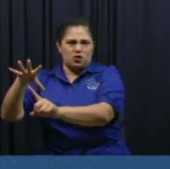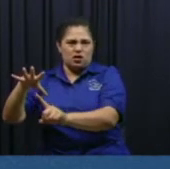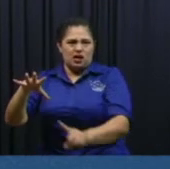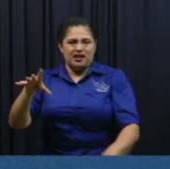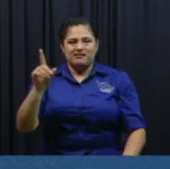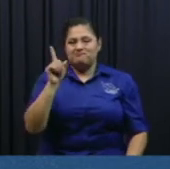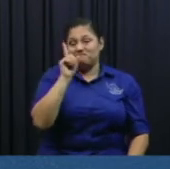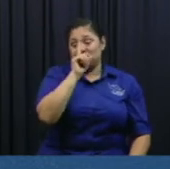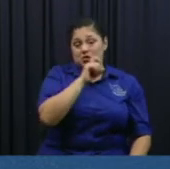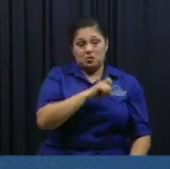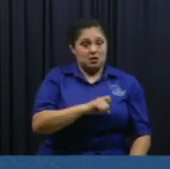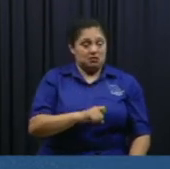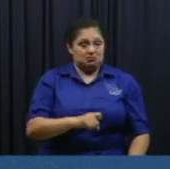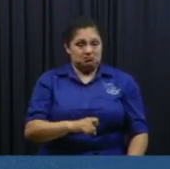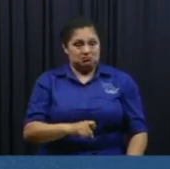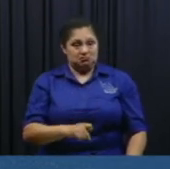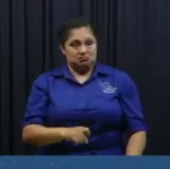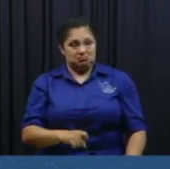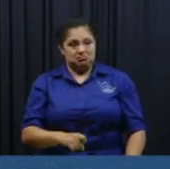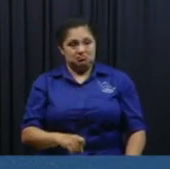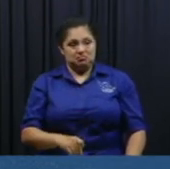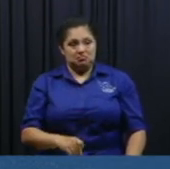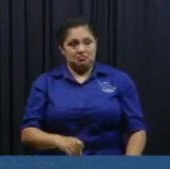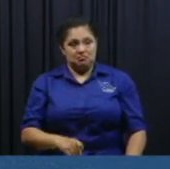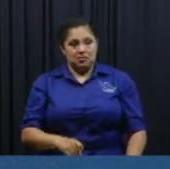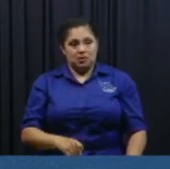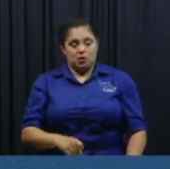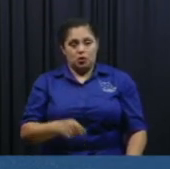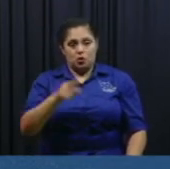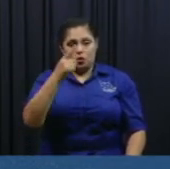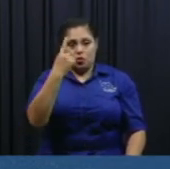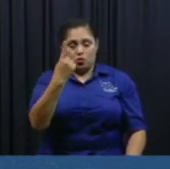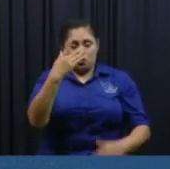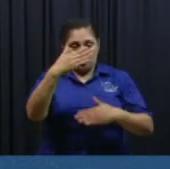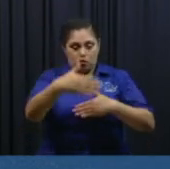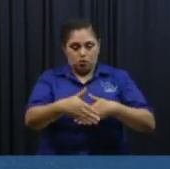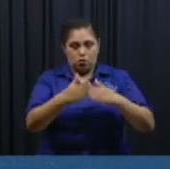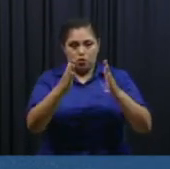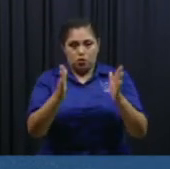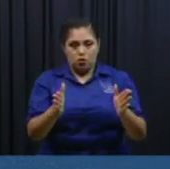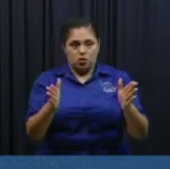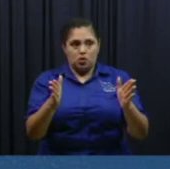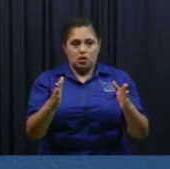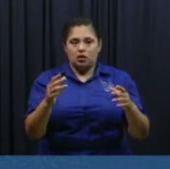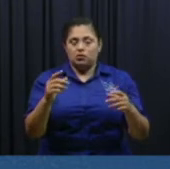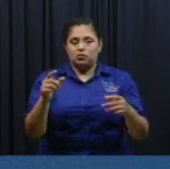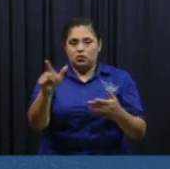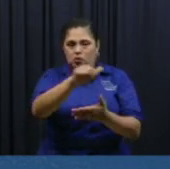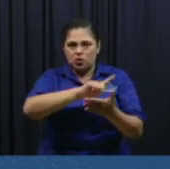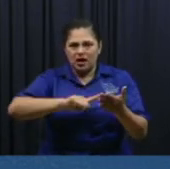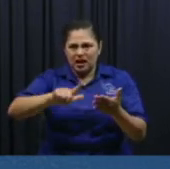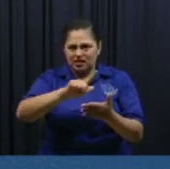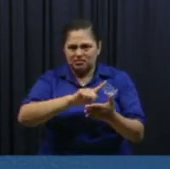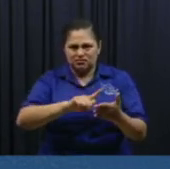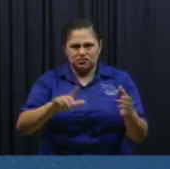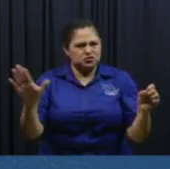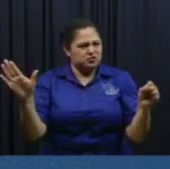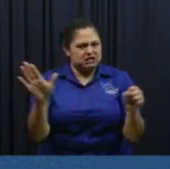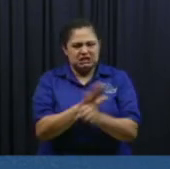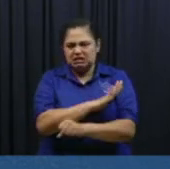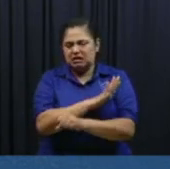que no habrá un cuarto suficiente no habrá suficiente espacio